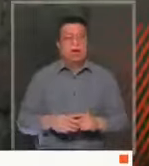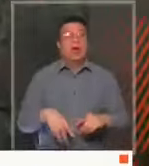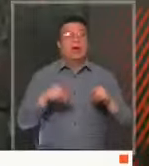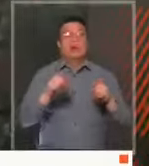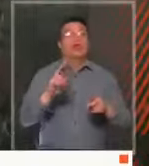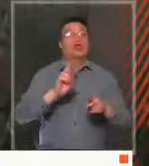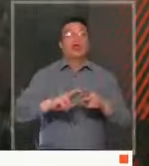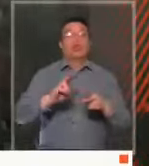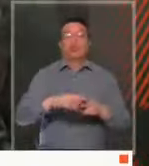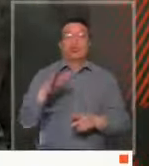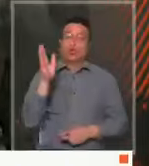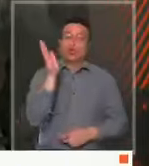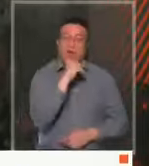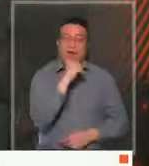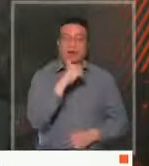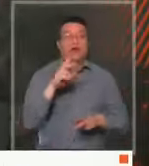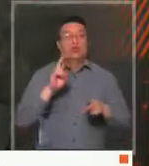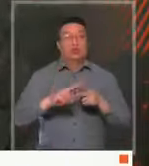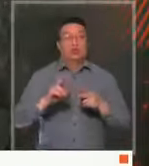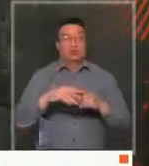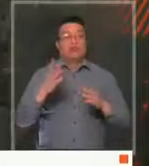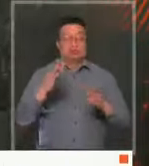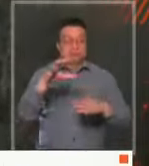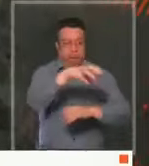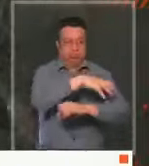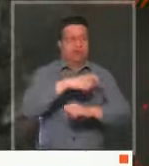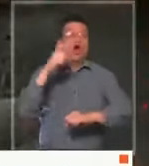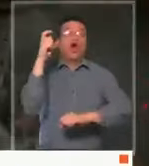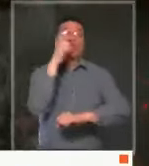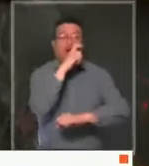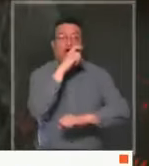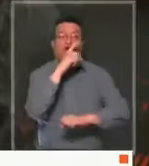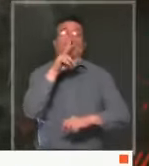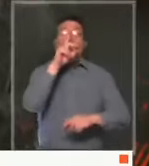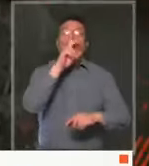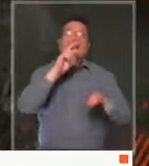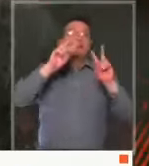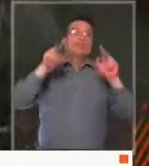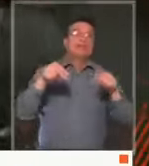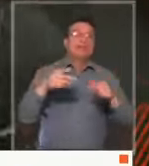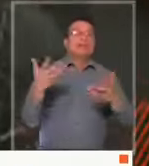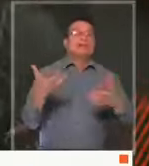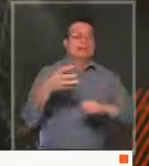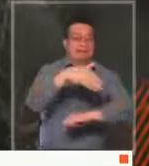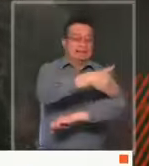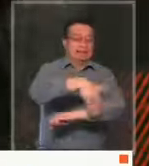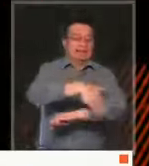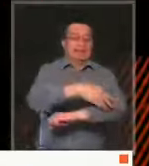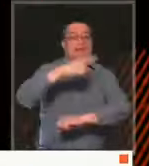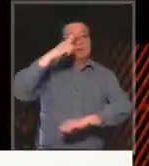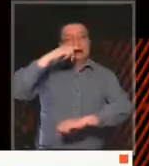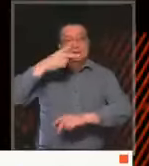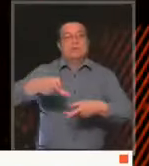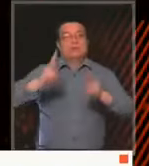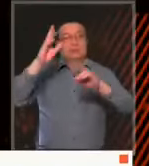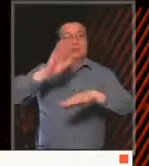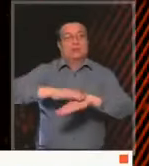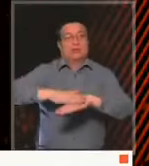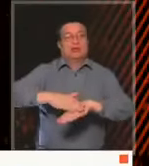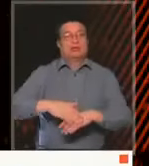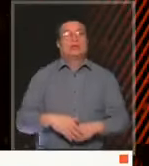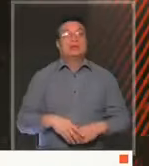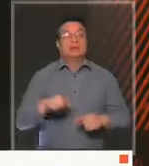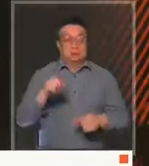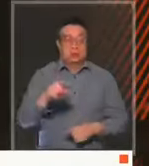solución con eso. La solución es hacer un barrio rojo, punto, porque esto se va a trasladar a otras calles de acá de la comuna. Y en eso no se equivoca.